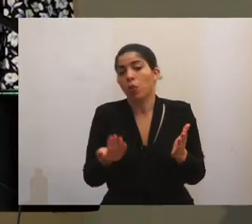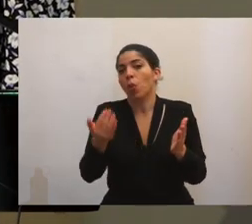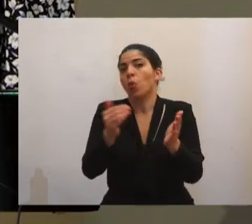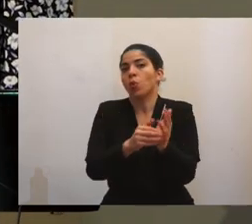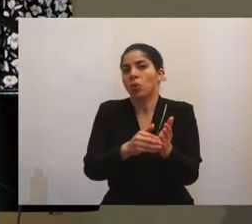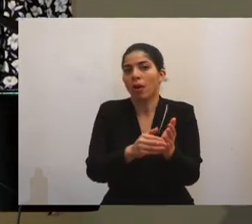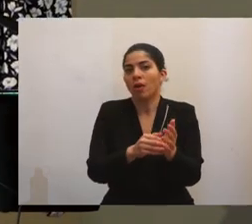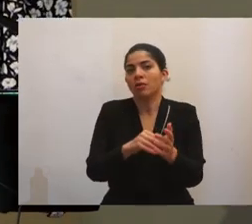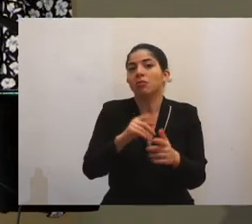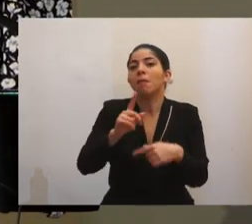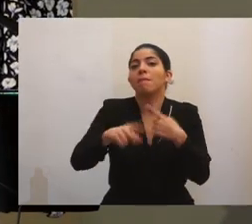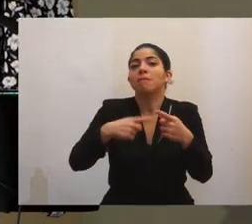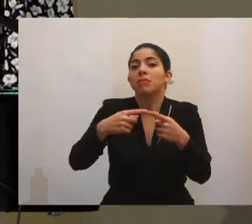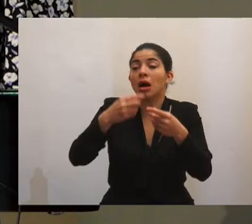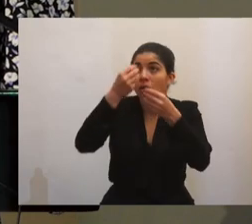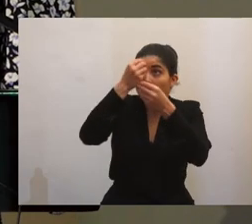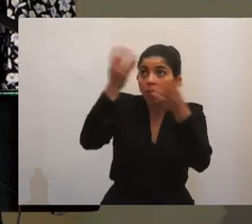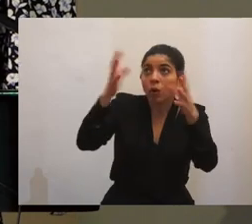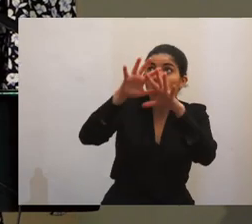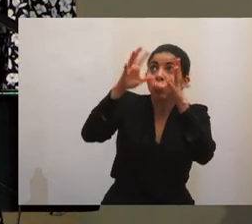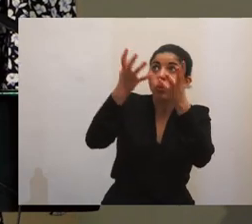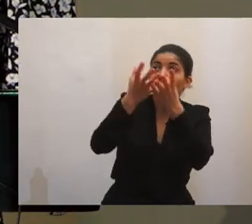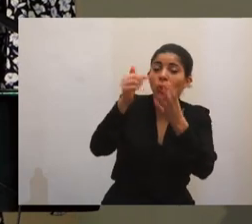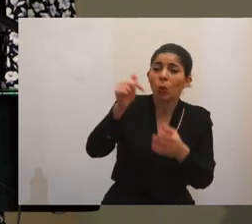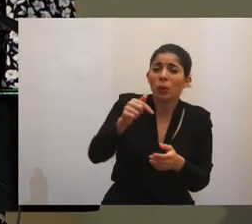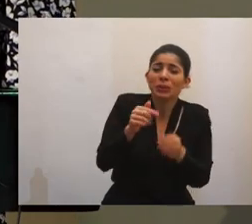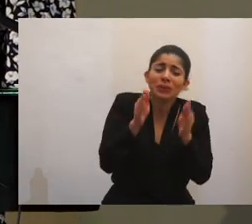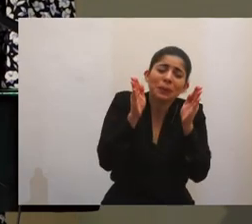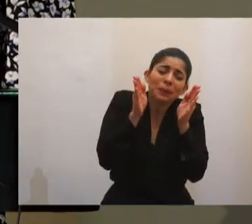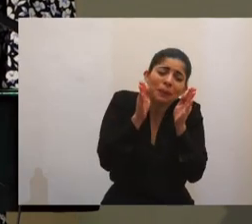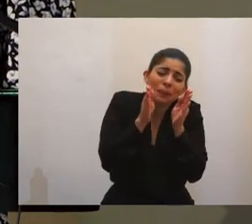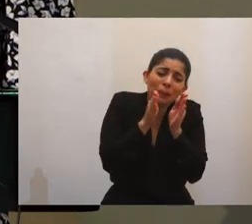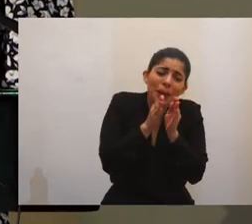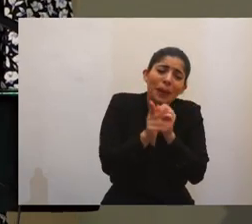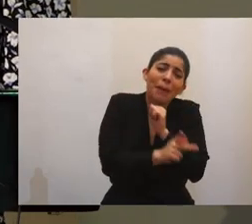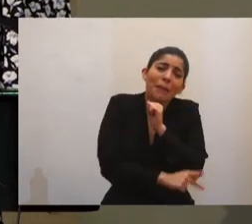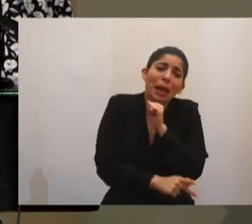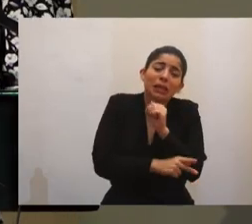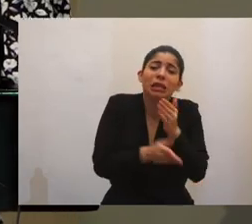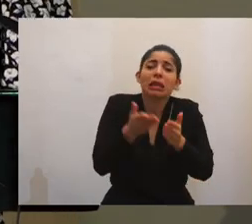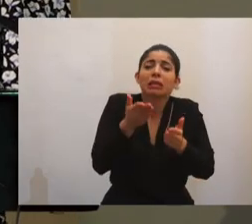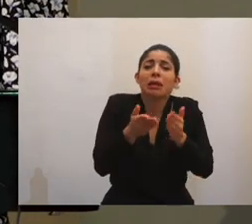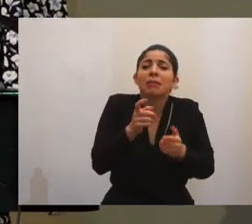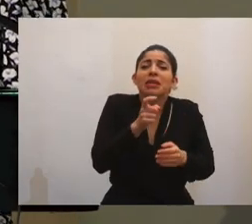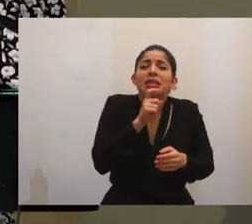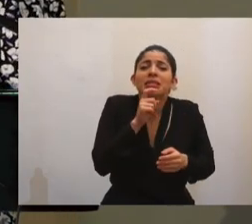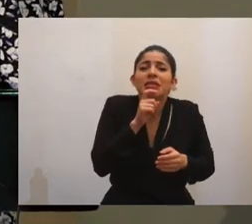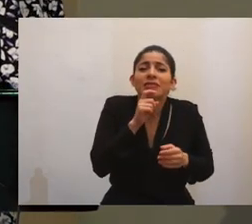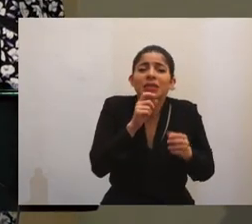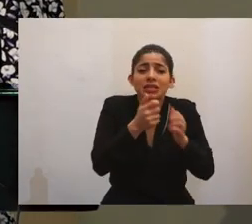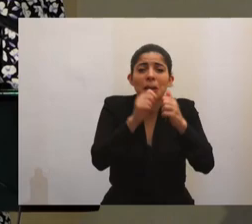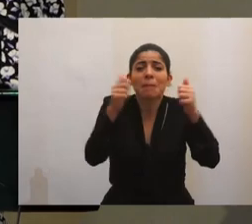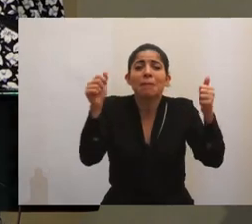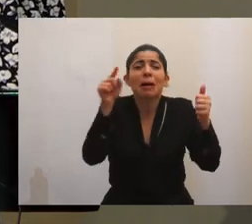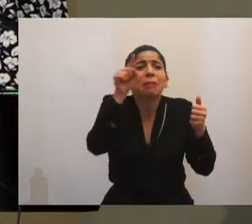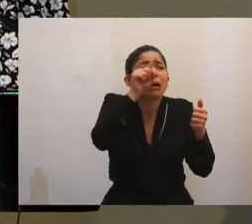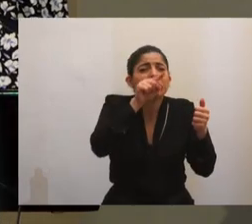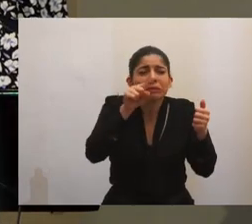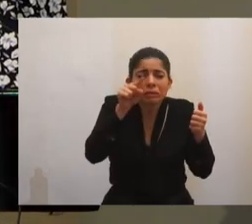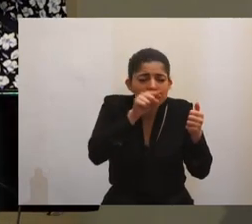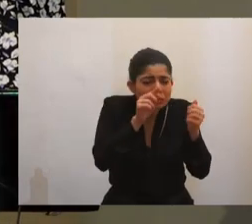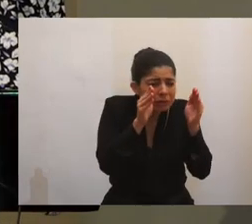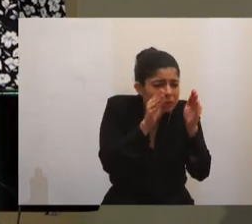le van a decir al mundo que este pequeñísimo país, que quizás es muy difícil encontrar en un mapa mundi, que